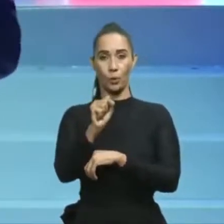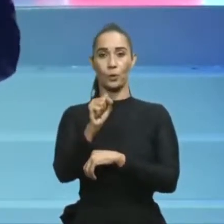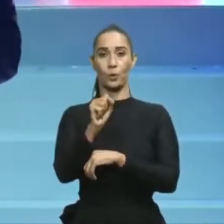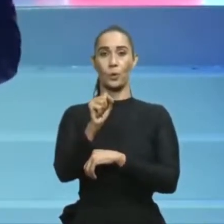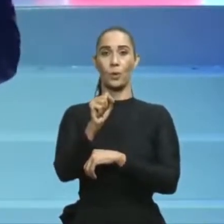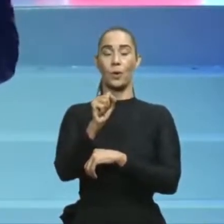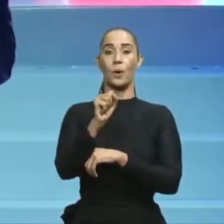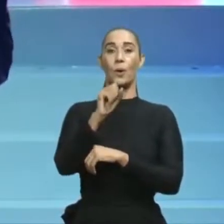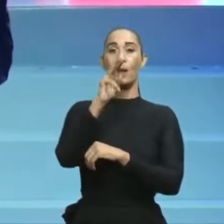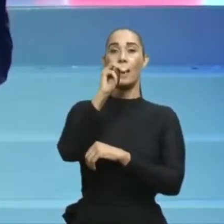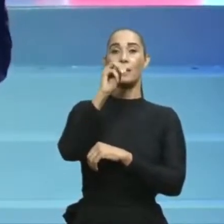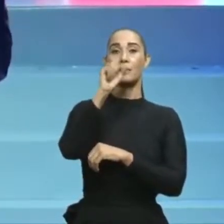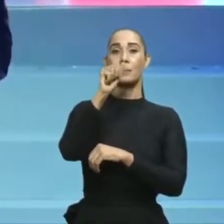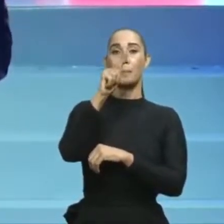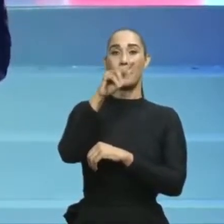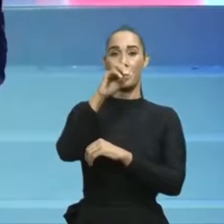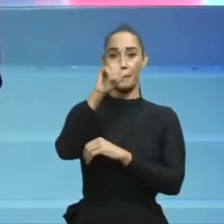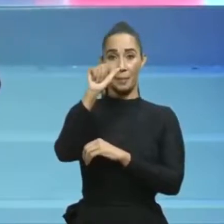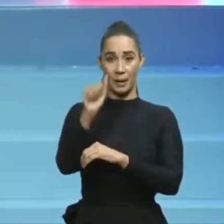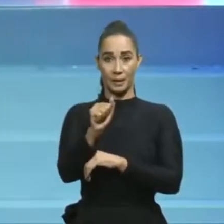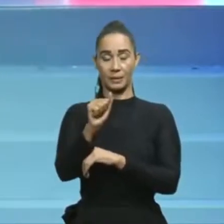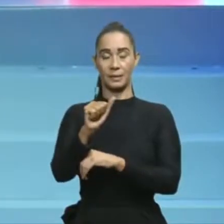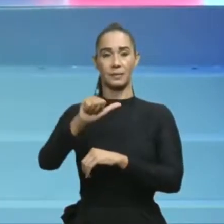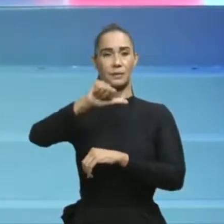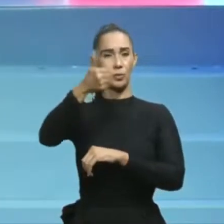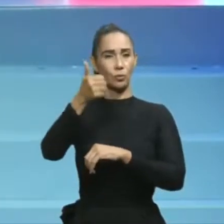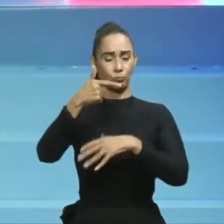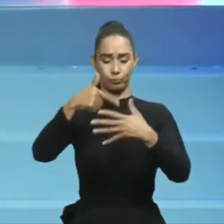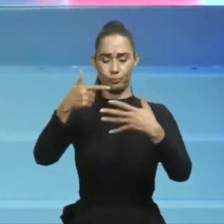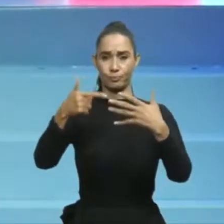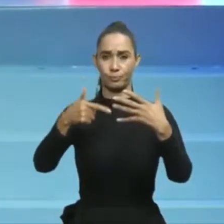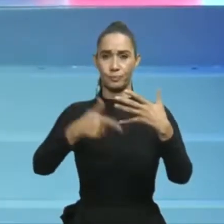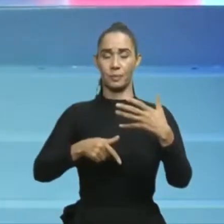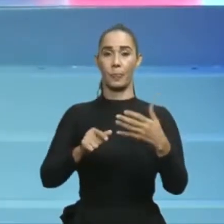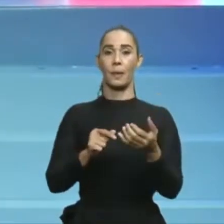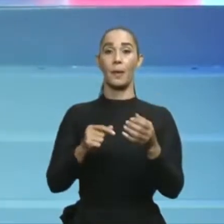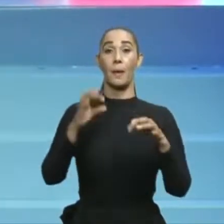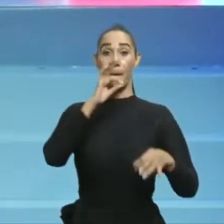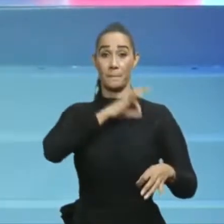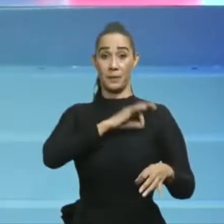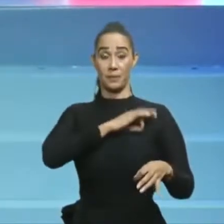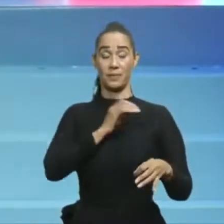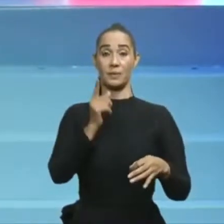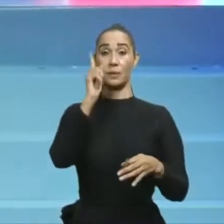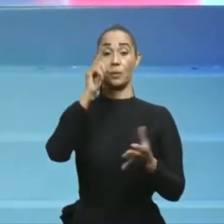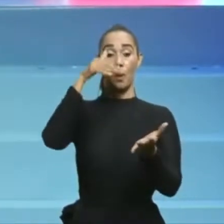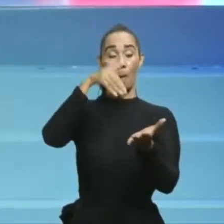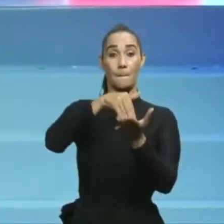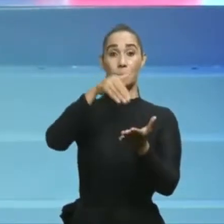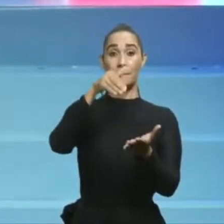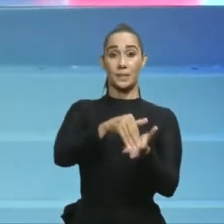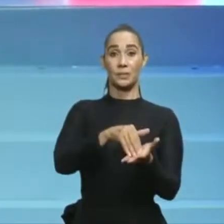las matas de farfán entre otros beneficiando a más de un millón ochocientos mil dominicanos